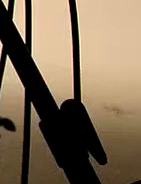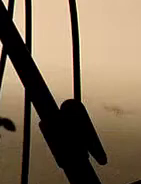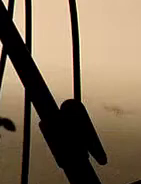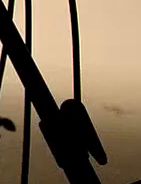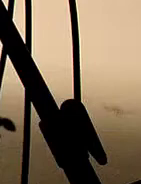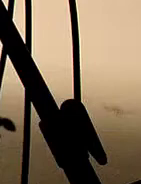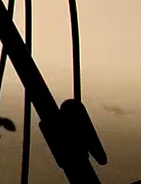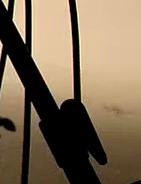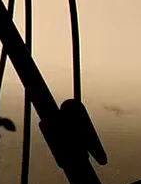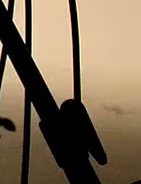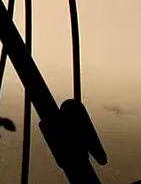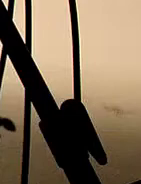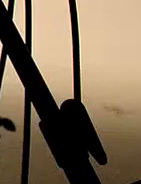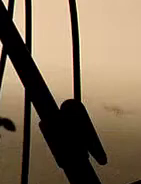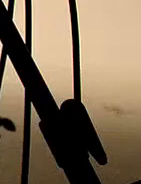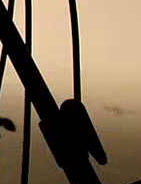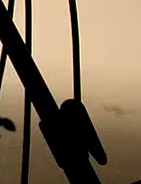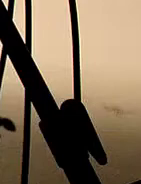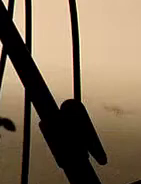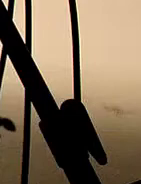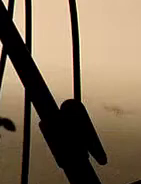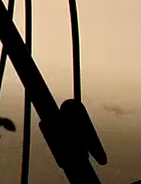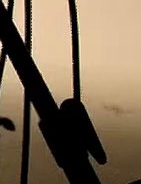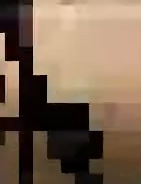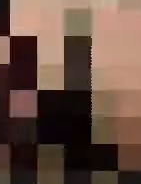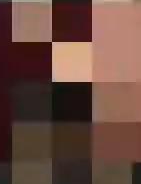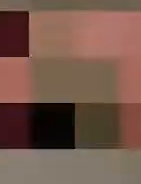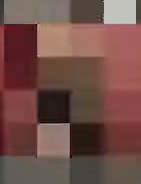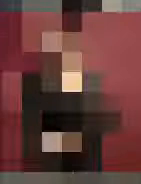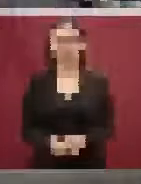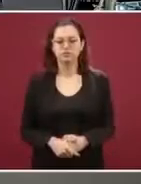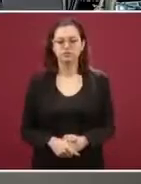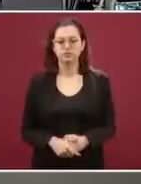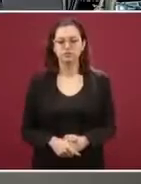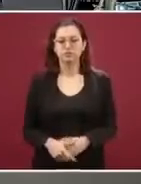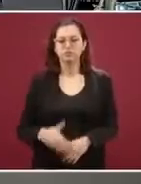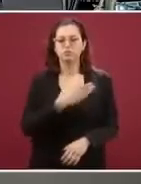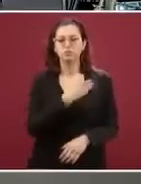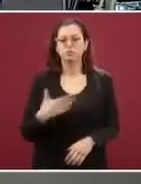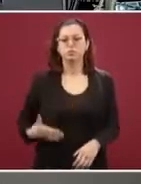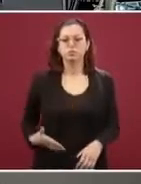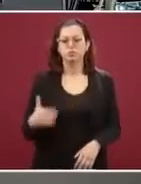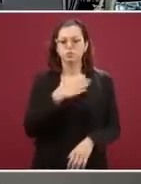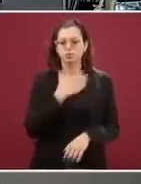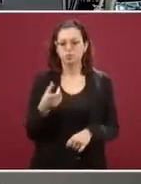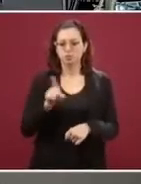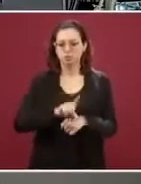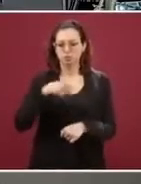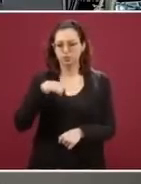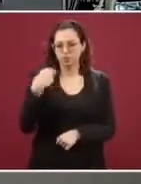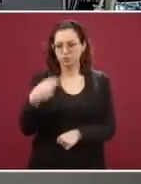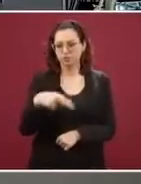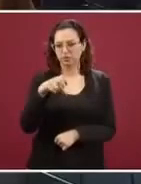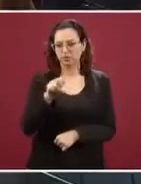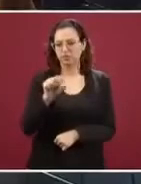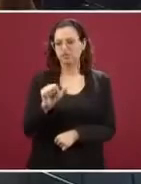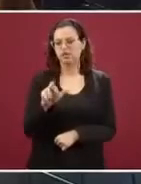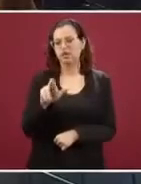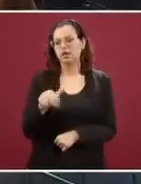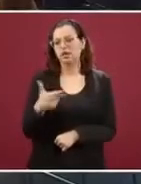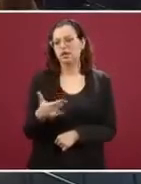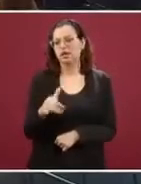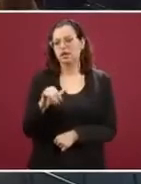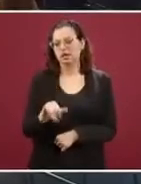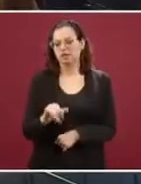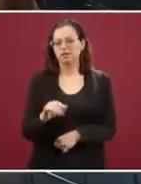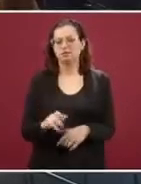Mr. Polimero Televisión presenta. Presidente, buenos días. Saray Uribe, del Sol de México. El día de